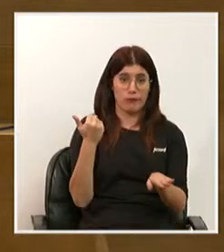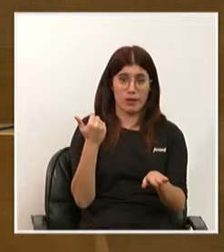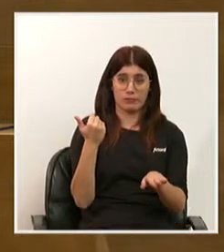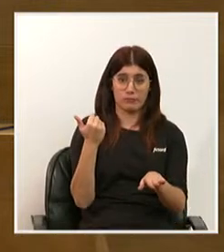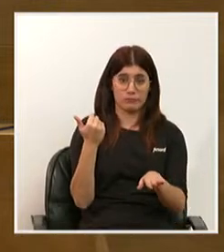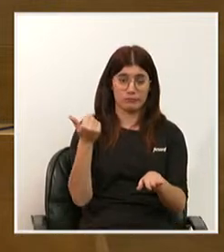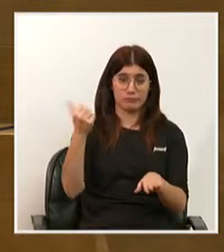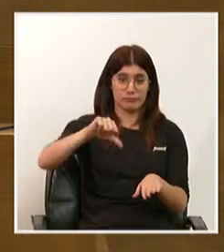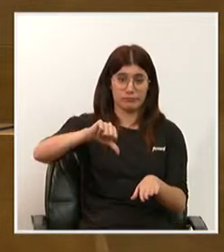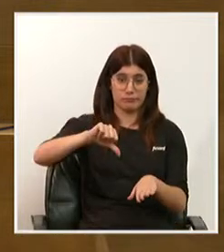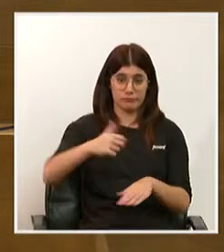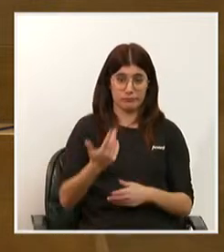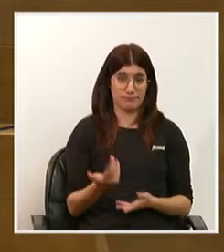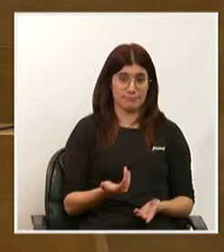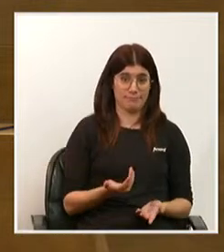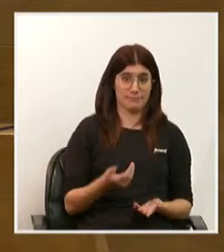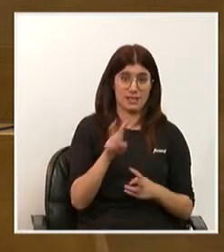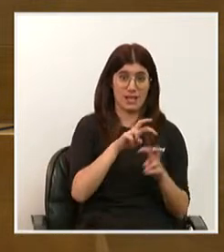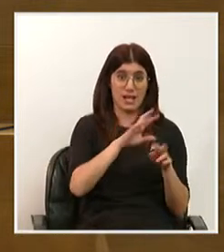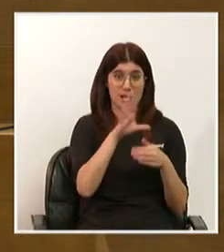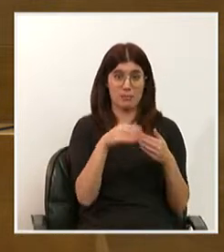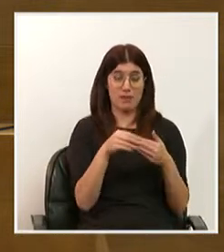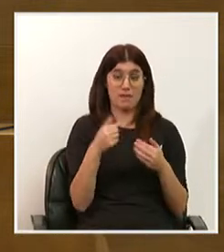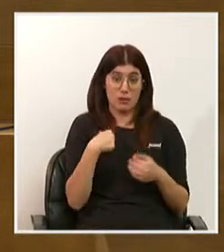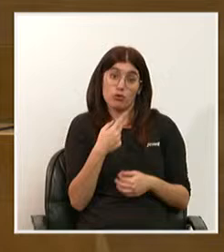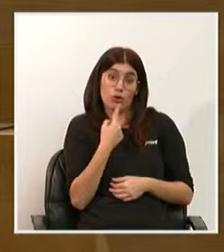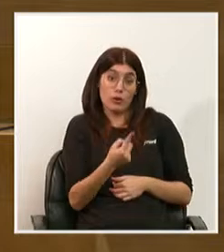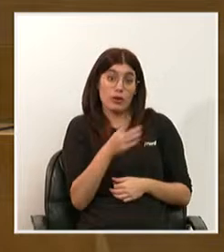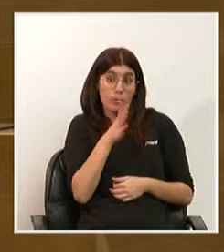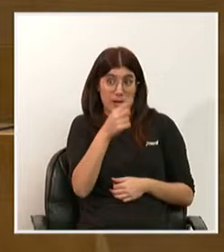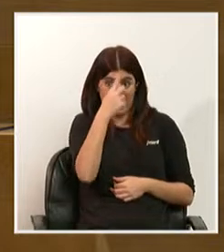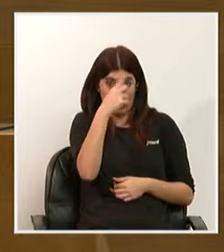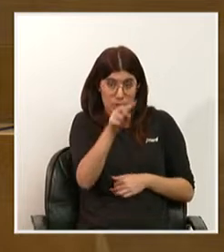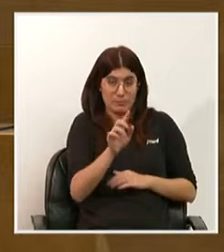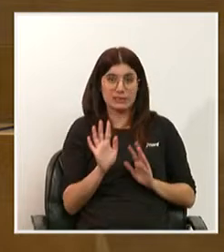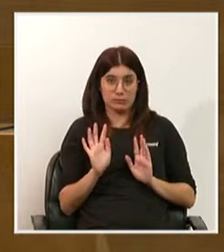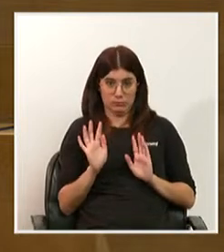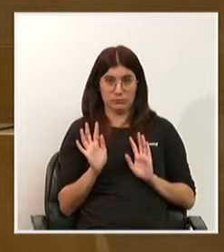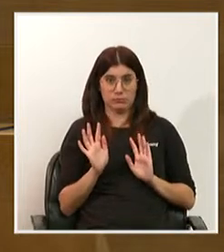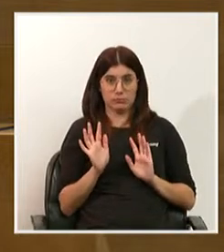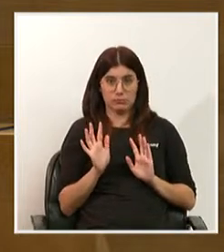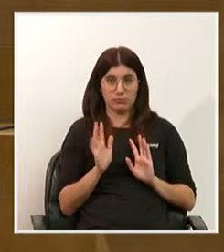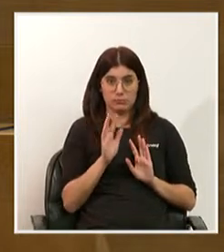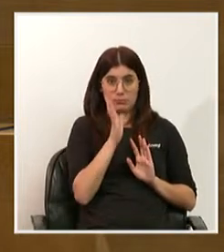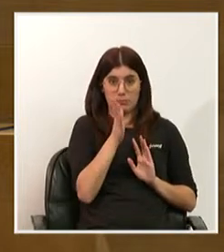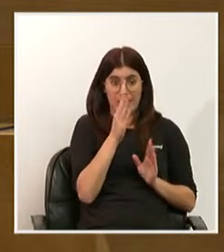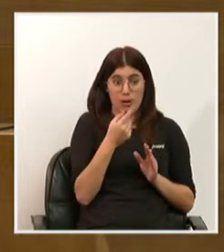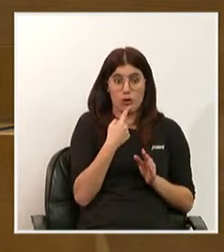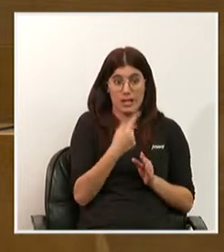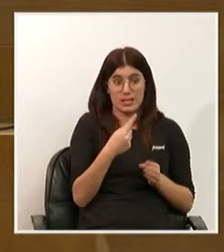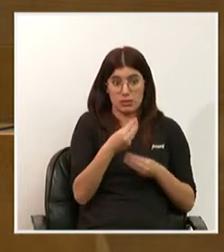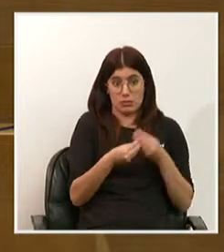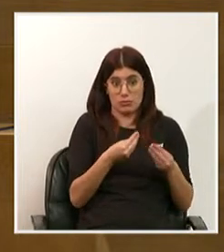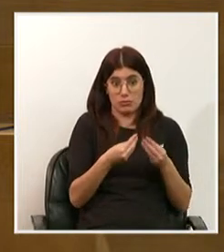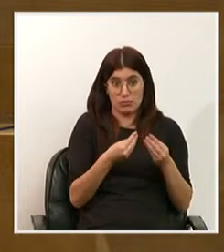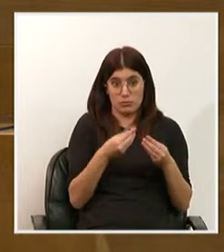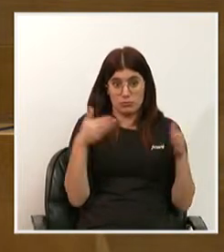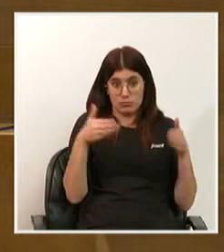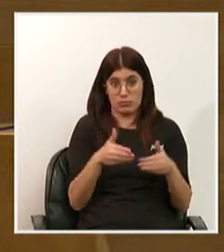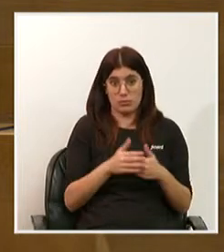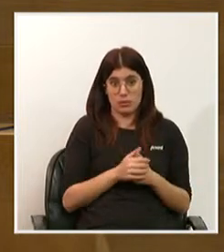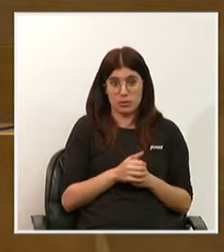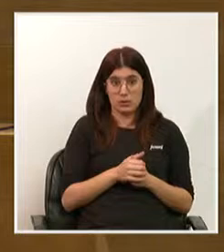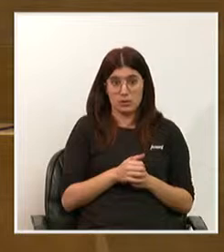la tumbó Cuando digo por centrar lo que lo que ha dicho